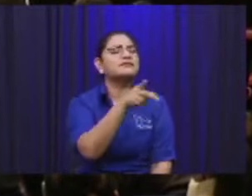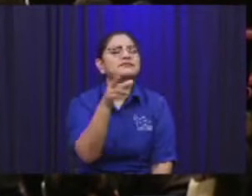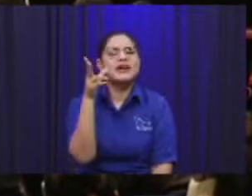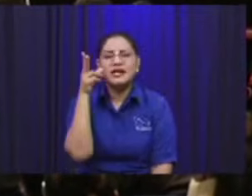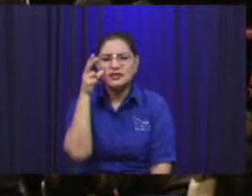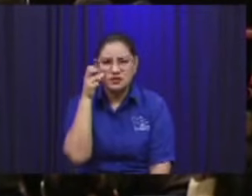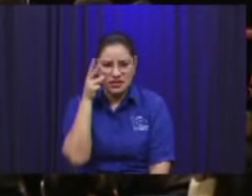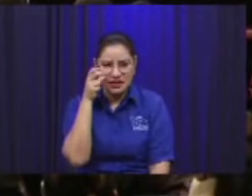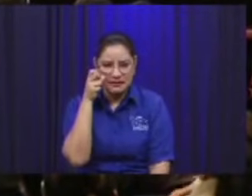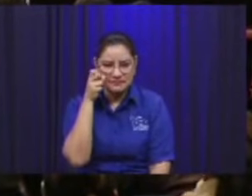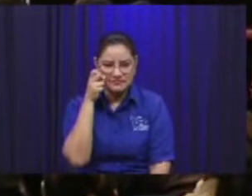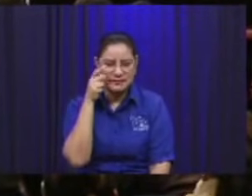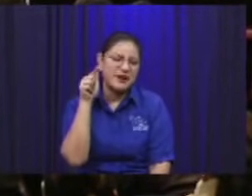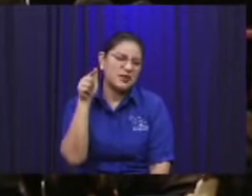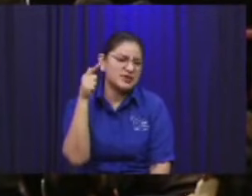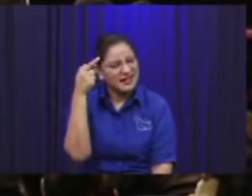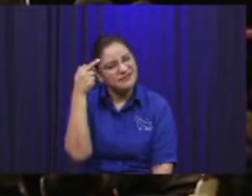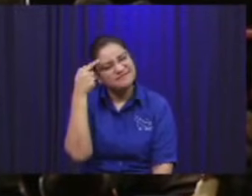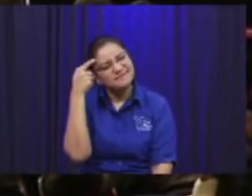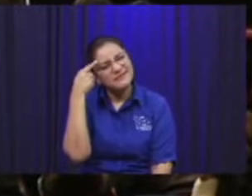qué es el anillo